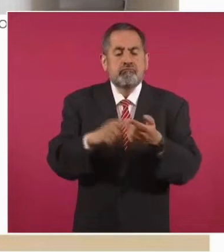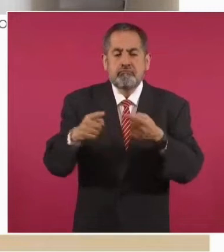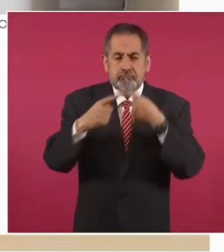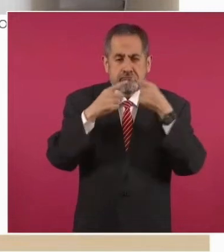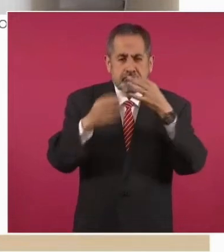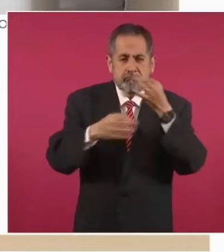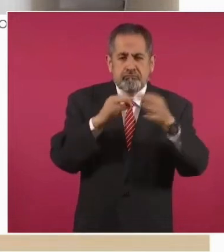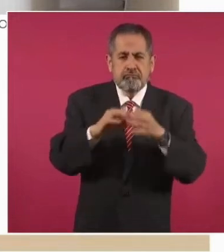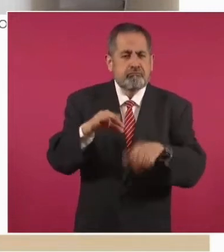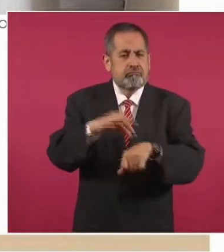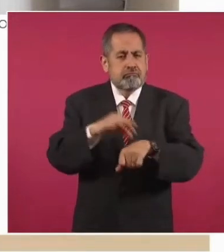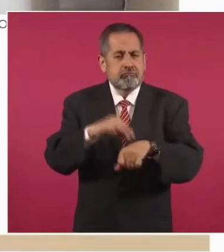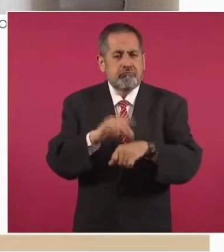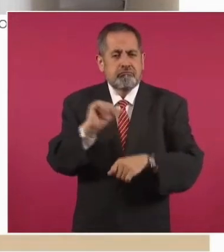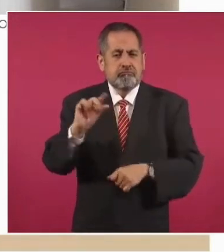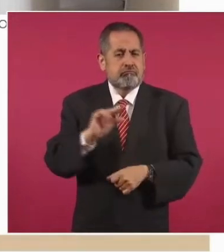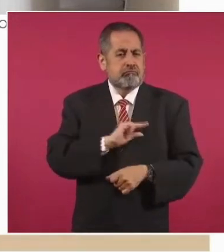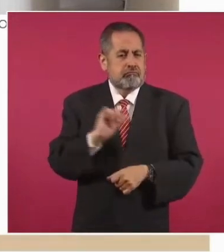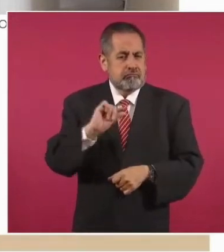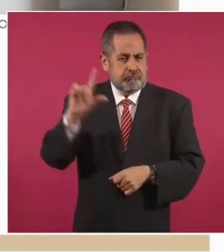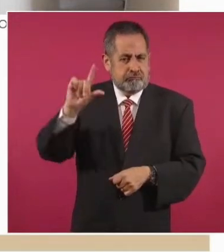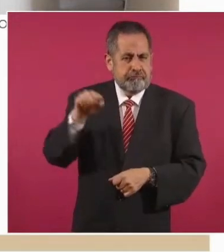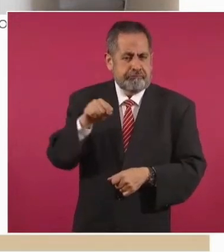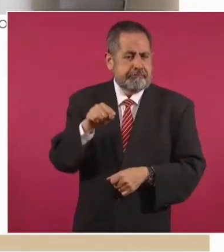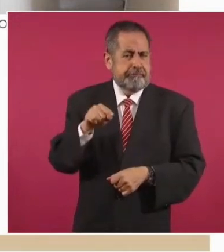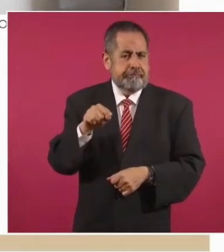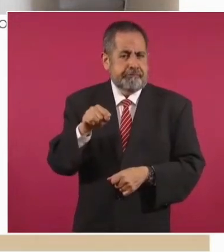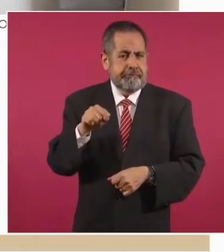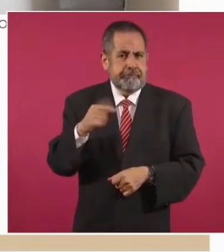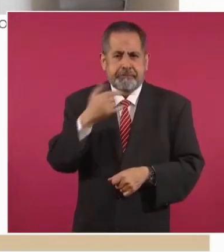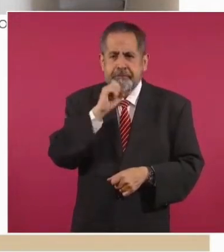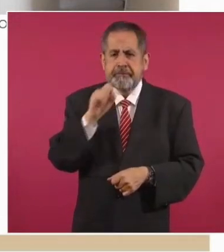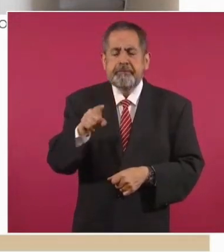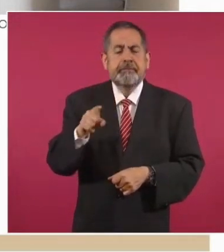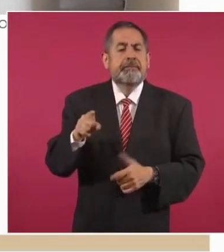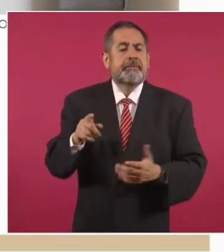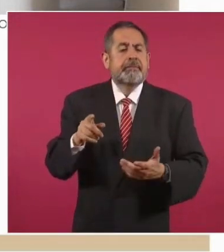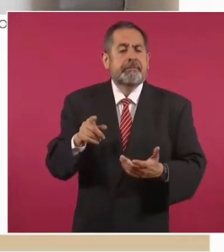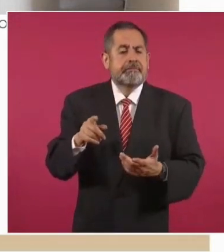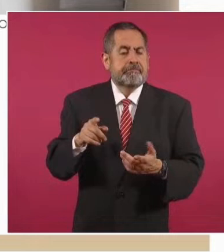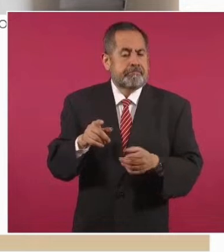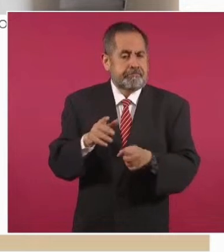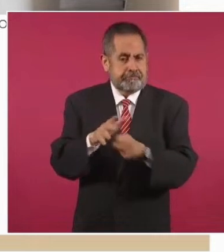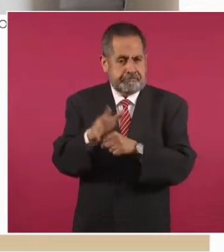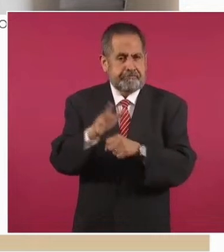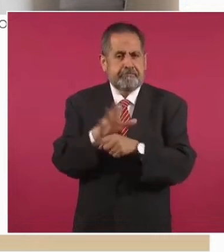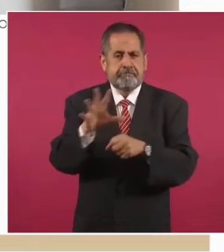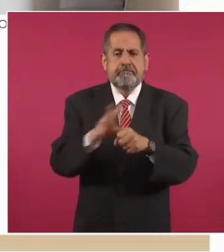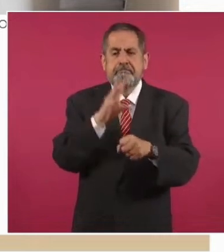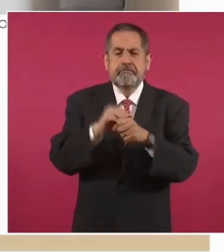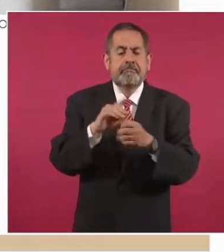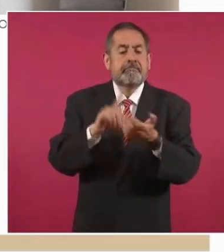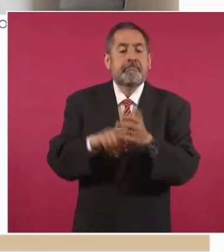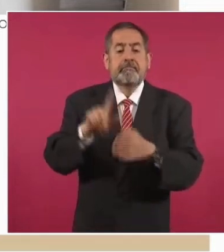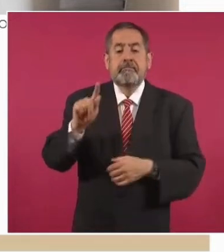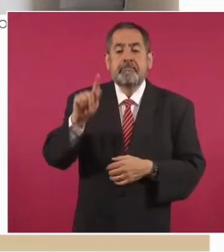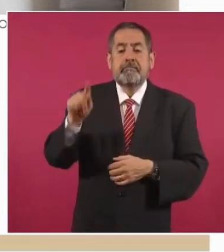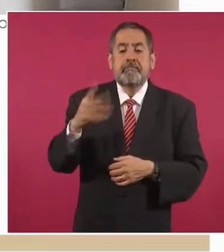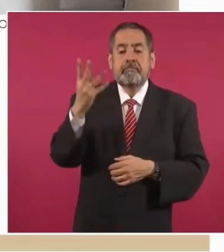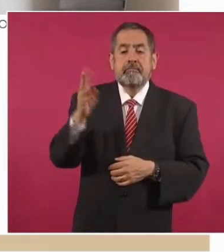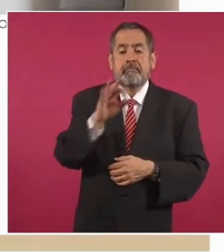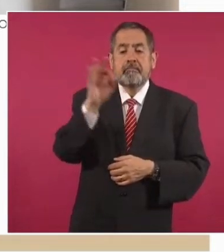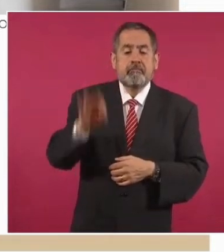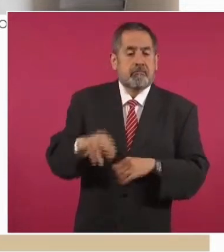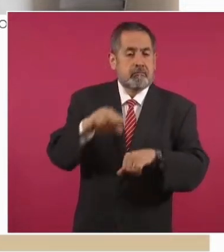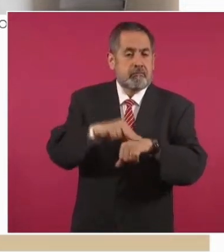cobertura de médicos especialistas y también ya con cobertura del 74% de